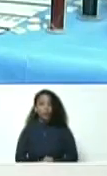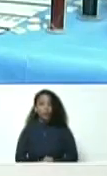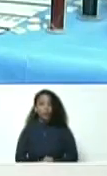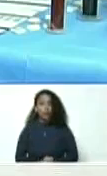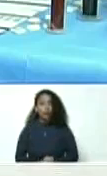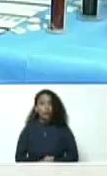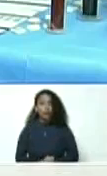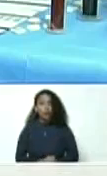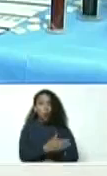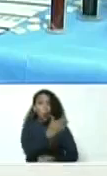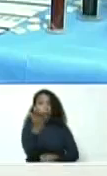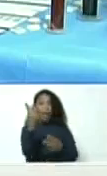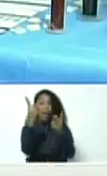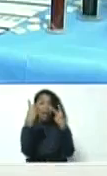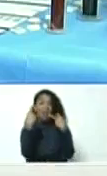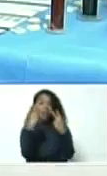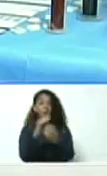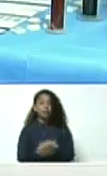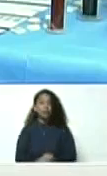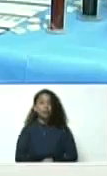Ahí ustedes ven,